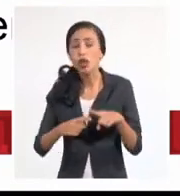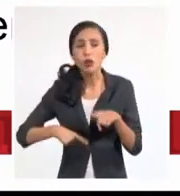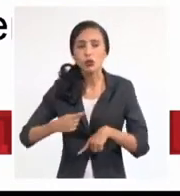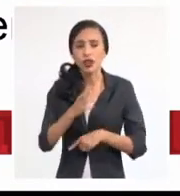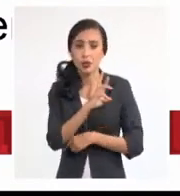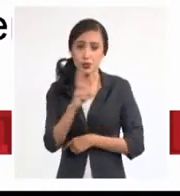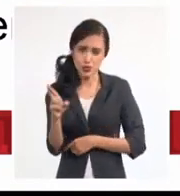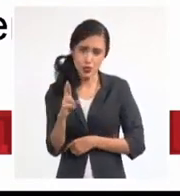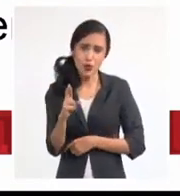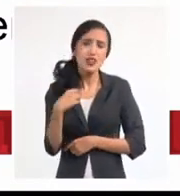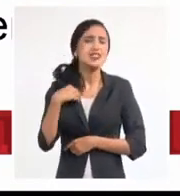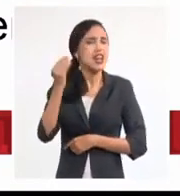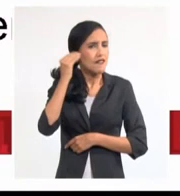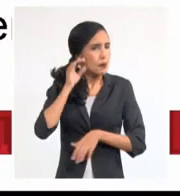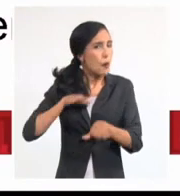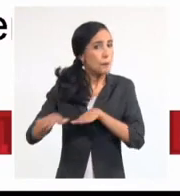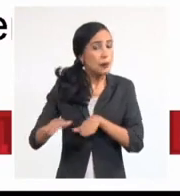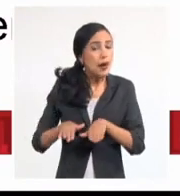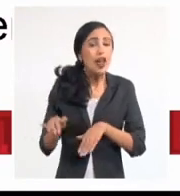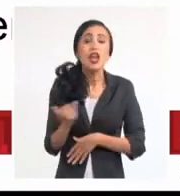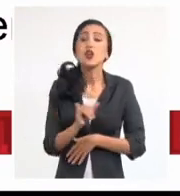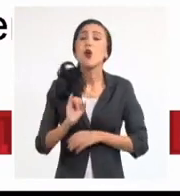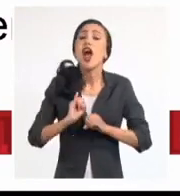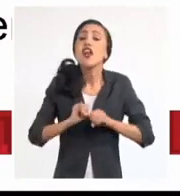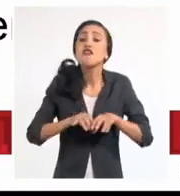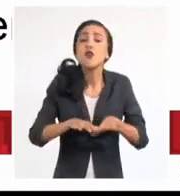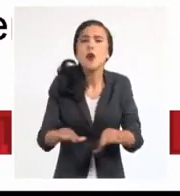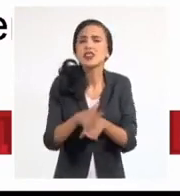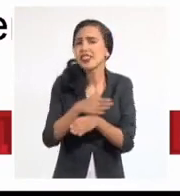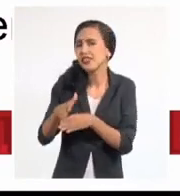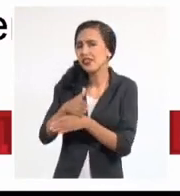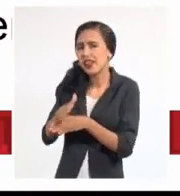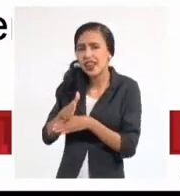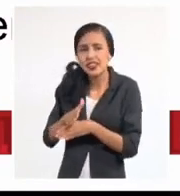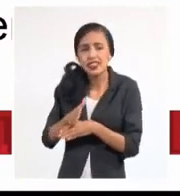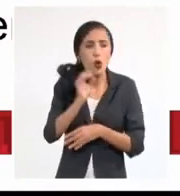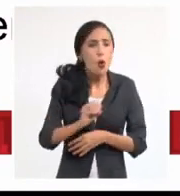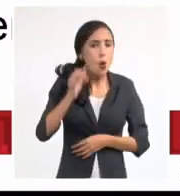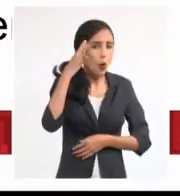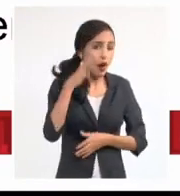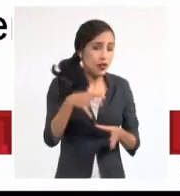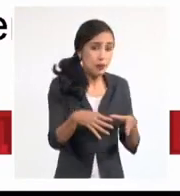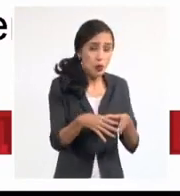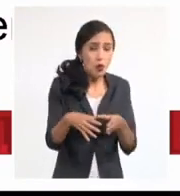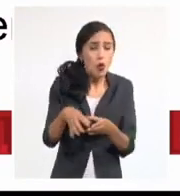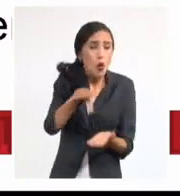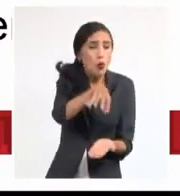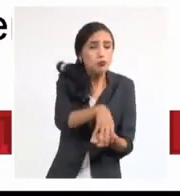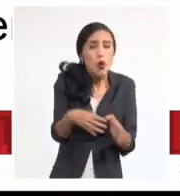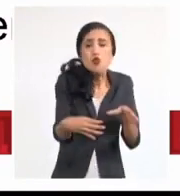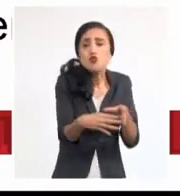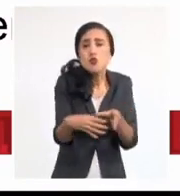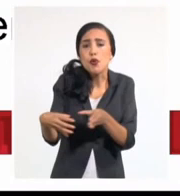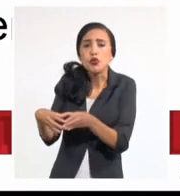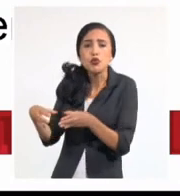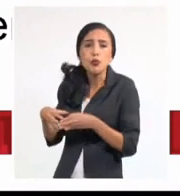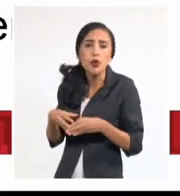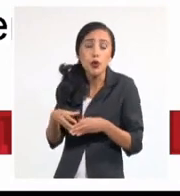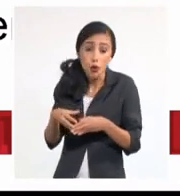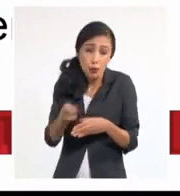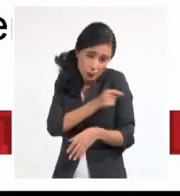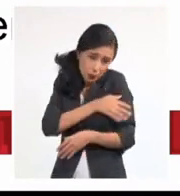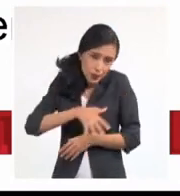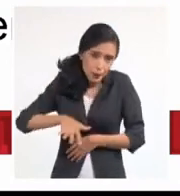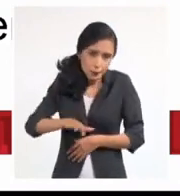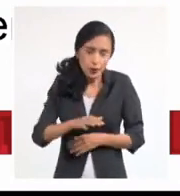y subversión y la influencia hacia determinados sectores de nuestra sociedad. Para ello utilizan los proyectos enemigos